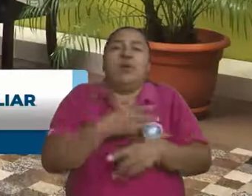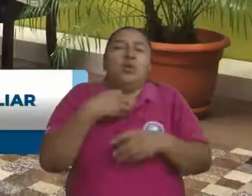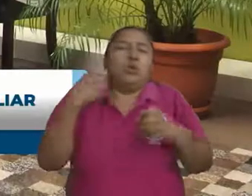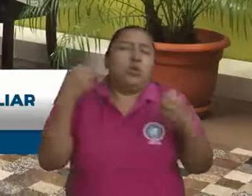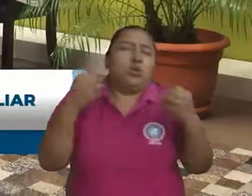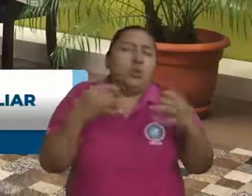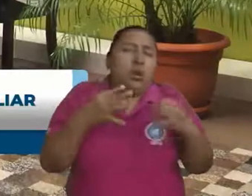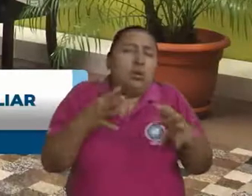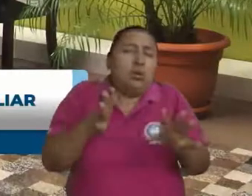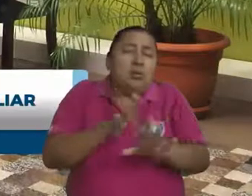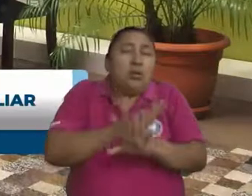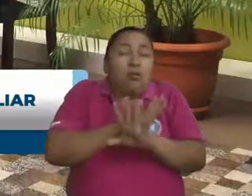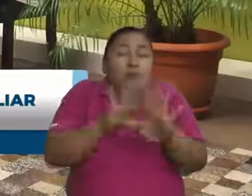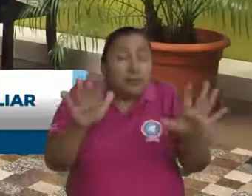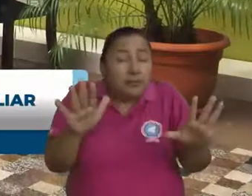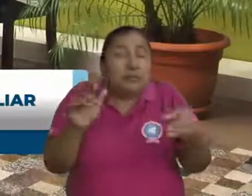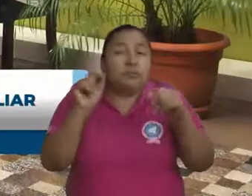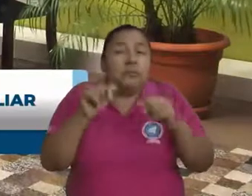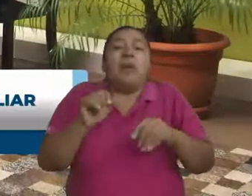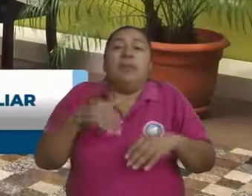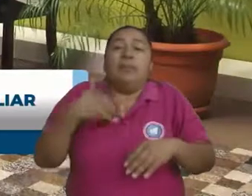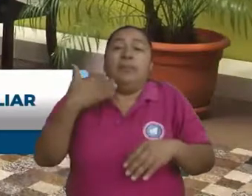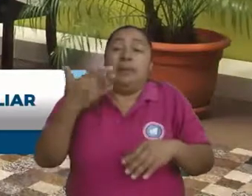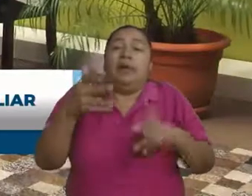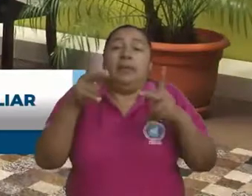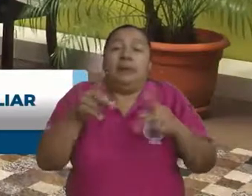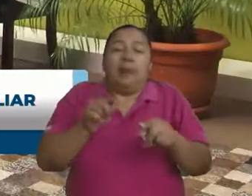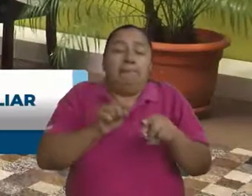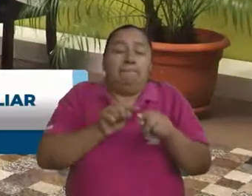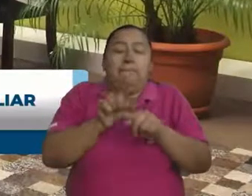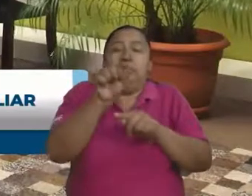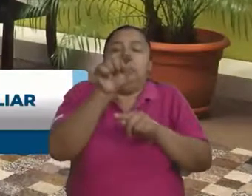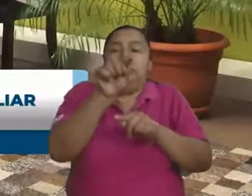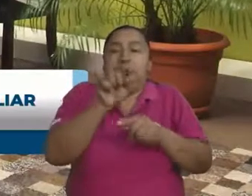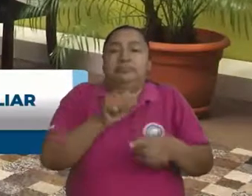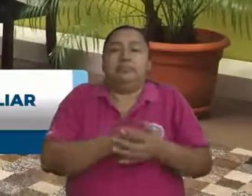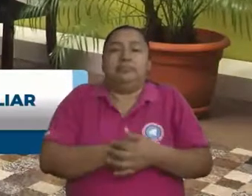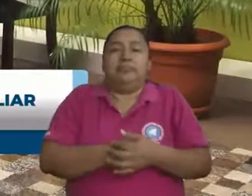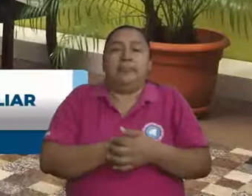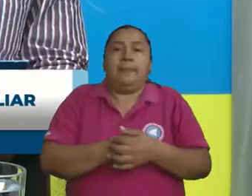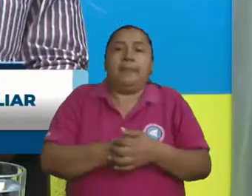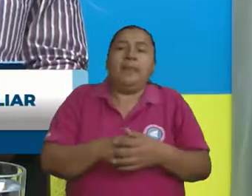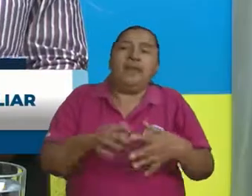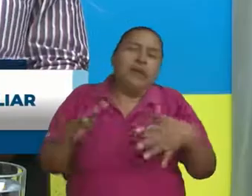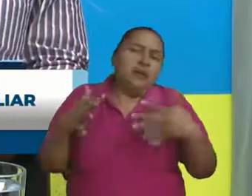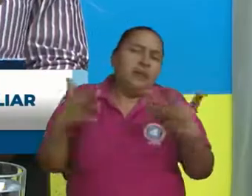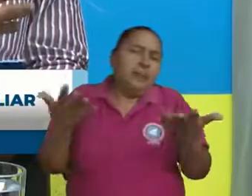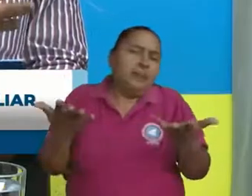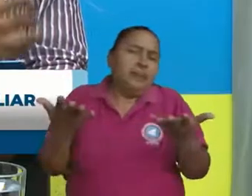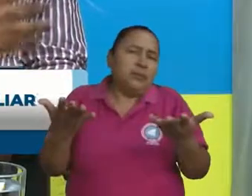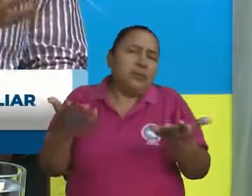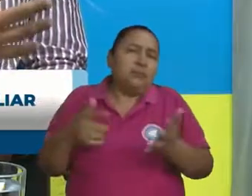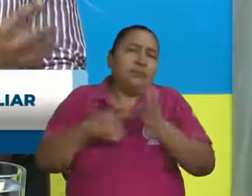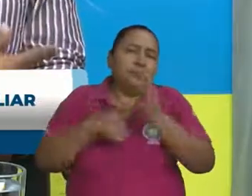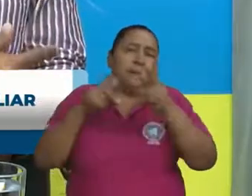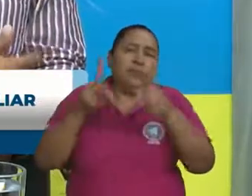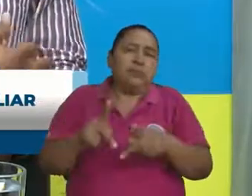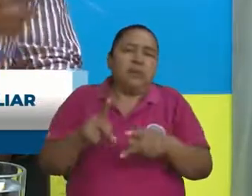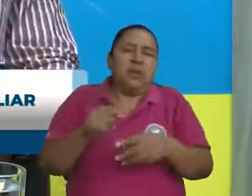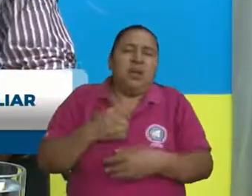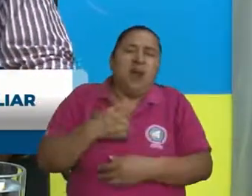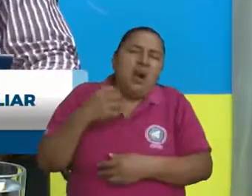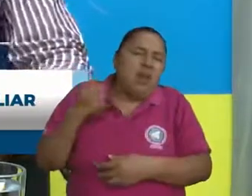dolor exquisito que puede llevar incluso a perforación. Sí. ¿Qué pasa precisamente cuando esa persona no se hace